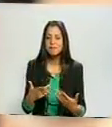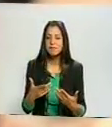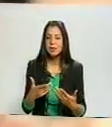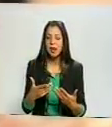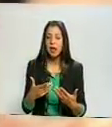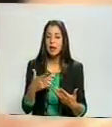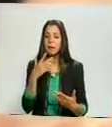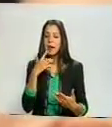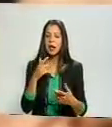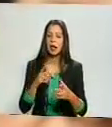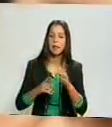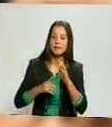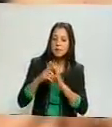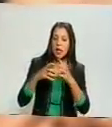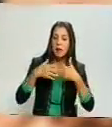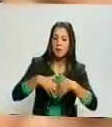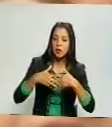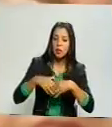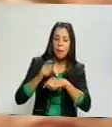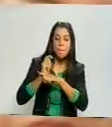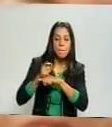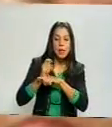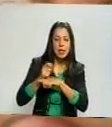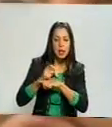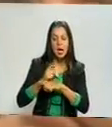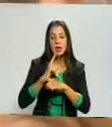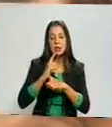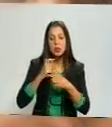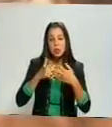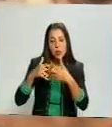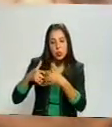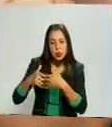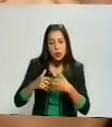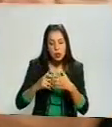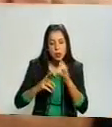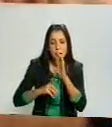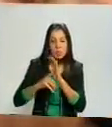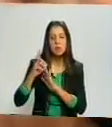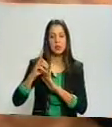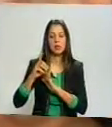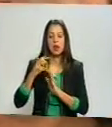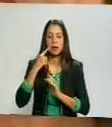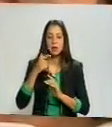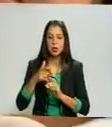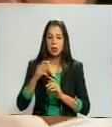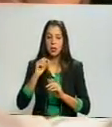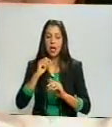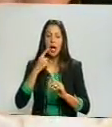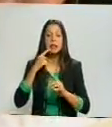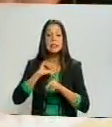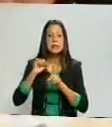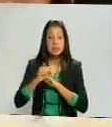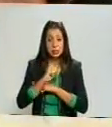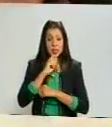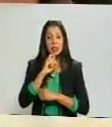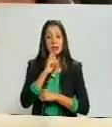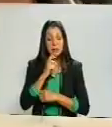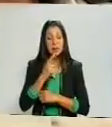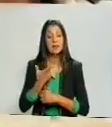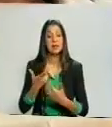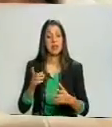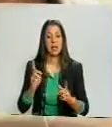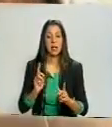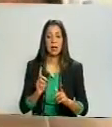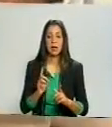eje productivo alrededor de las minas, que sirva para atender una situación de facto que todos estamos de acuerdo que no es